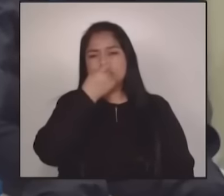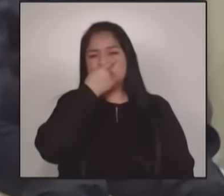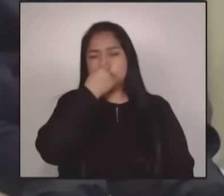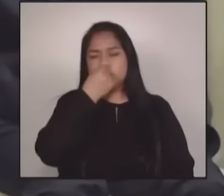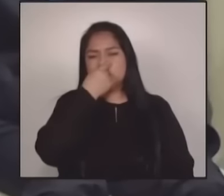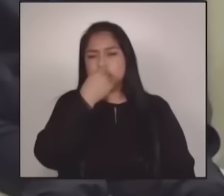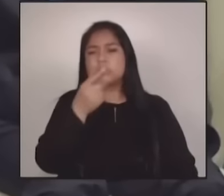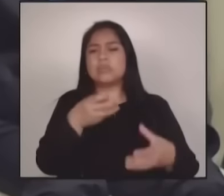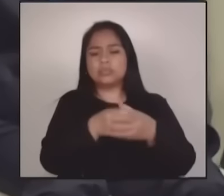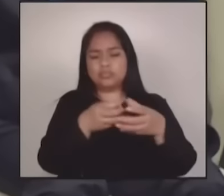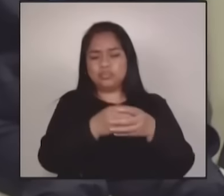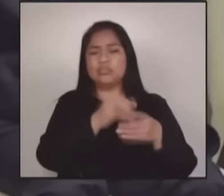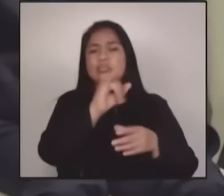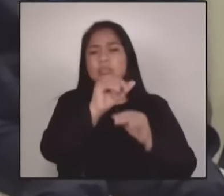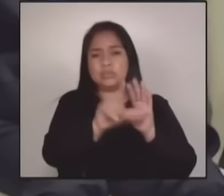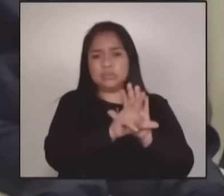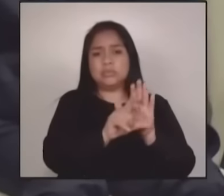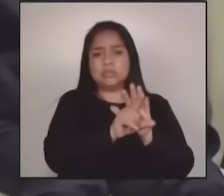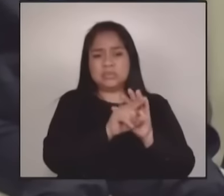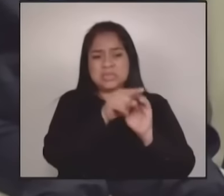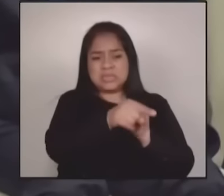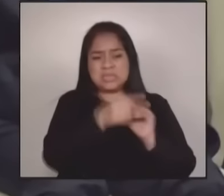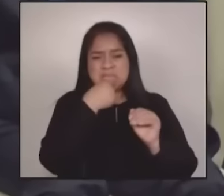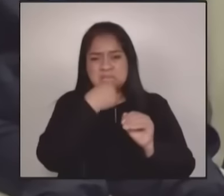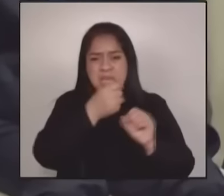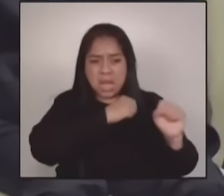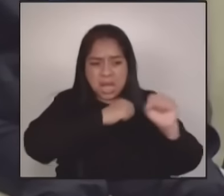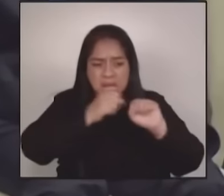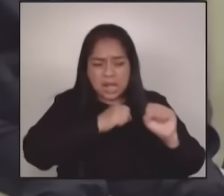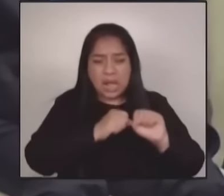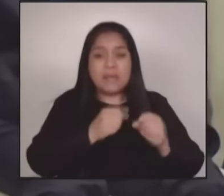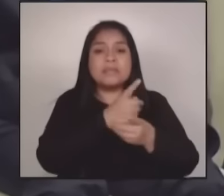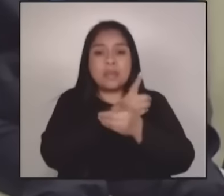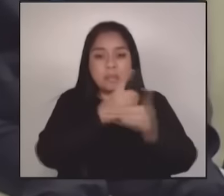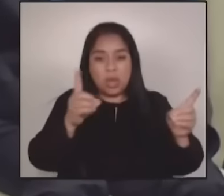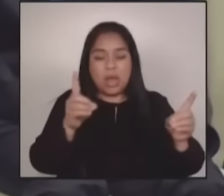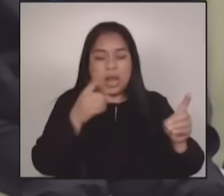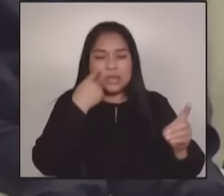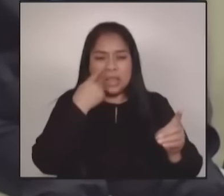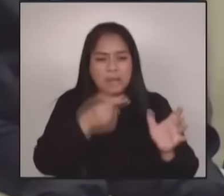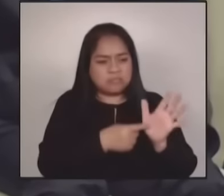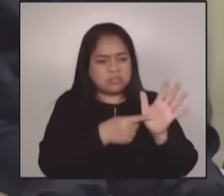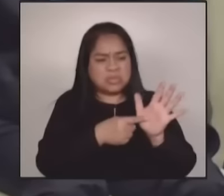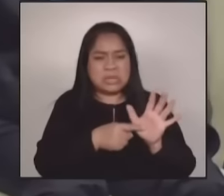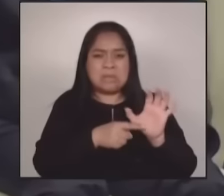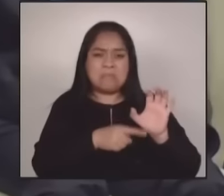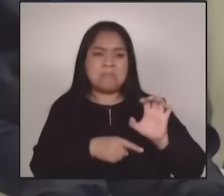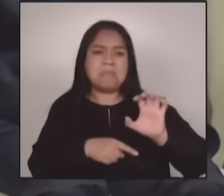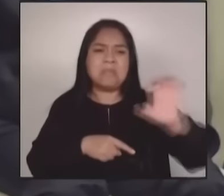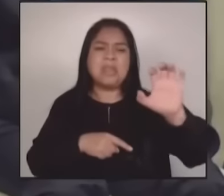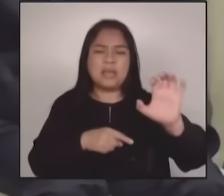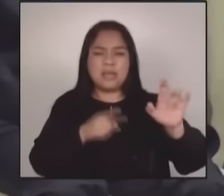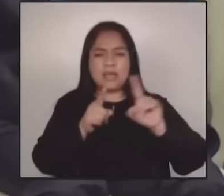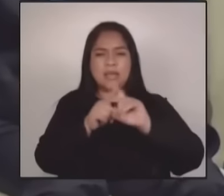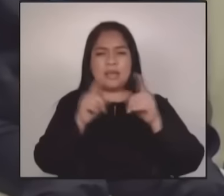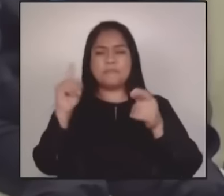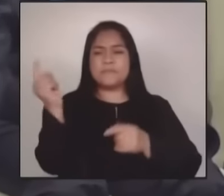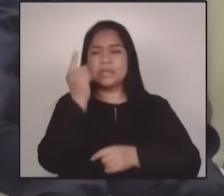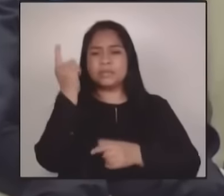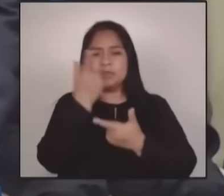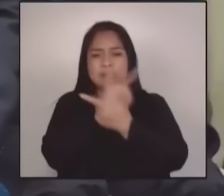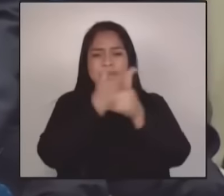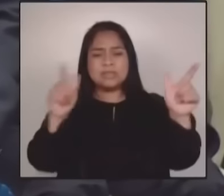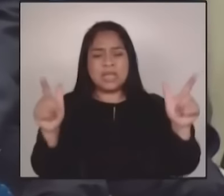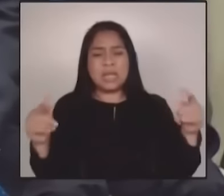grupos criminales que explotan su apariencia democrática para traicionar los principios de libertad, de